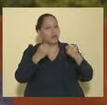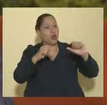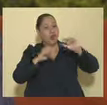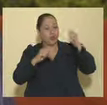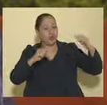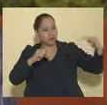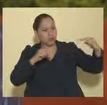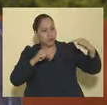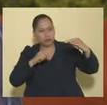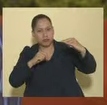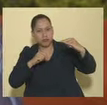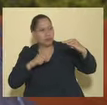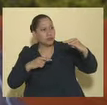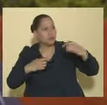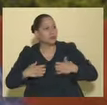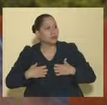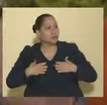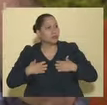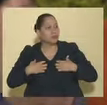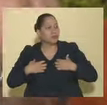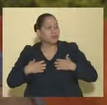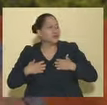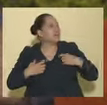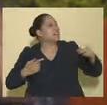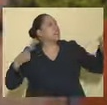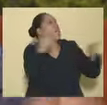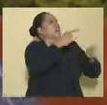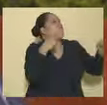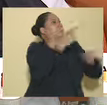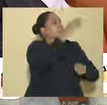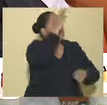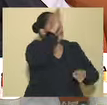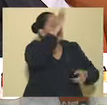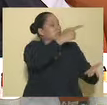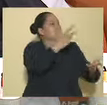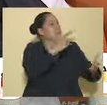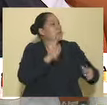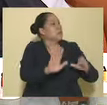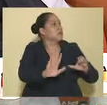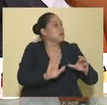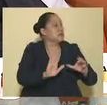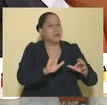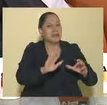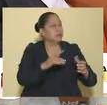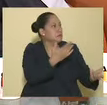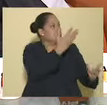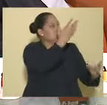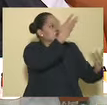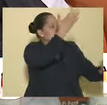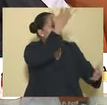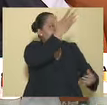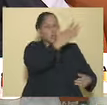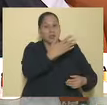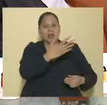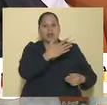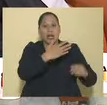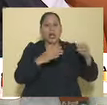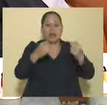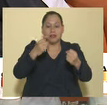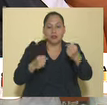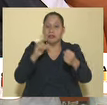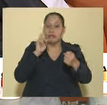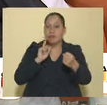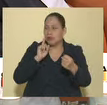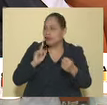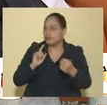coche, explota de ira, voltea, lo insulta, le grita, le pita, le dice lo que le va a hacer, gritando, la